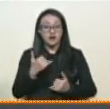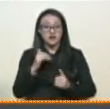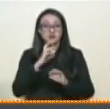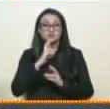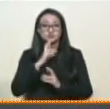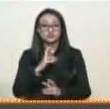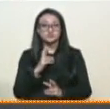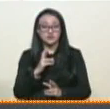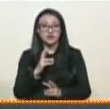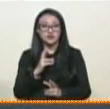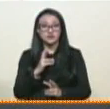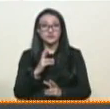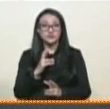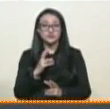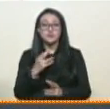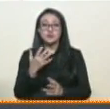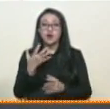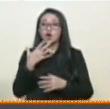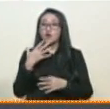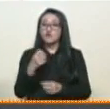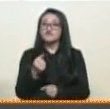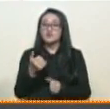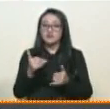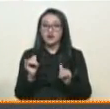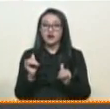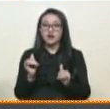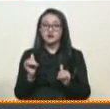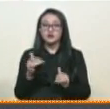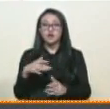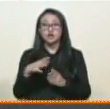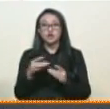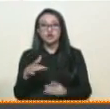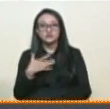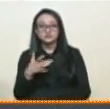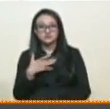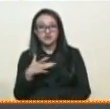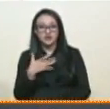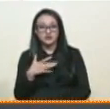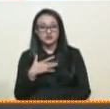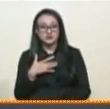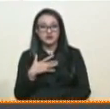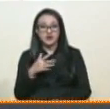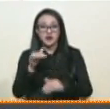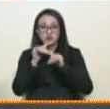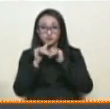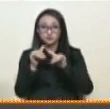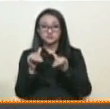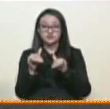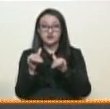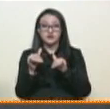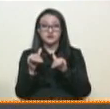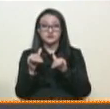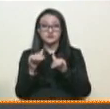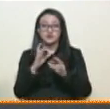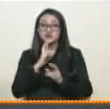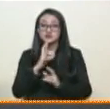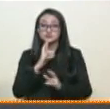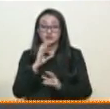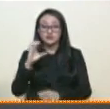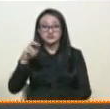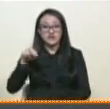que puedan decirse confiables, donde todo el mundo sienta que efectivamente lo que se está anunciando el día que se anuncia el resultado